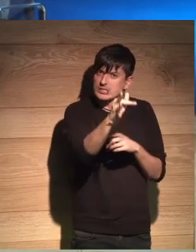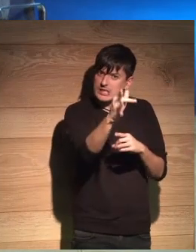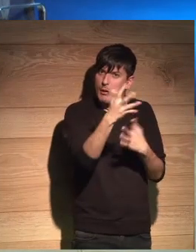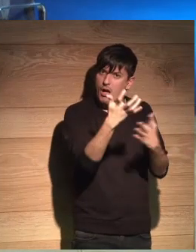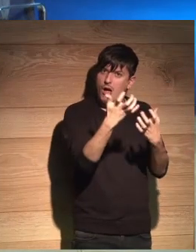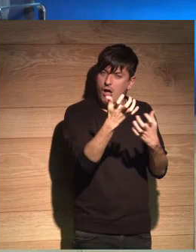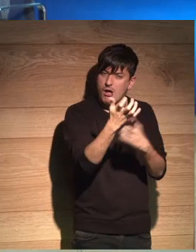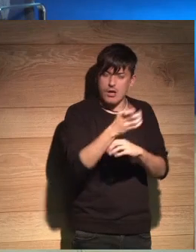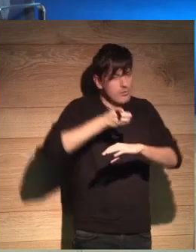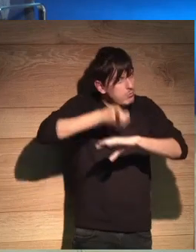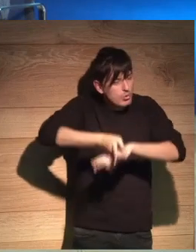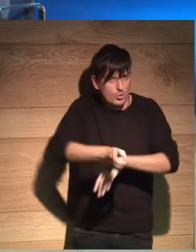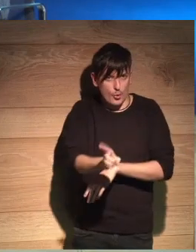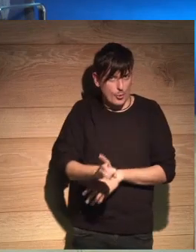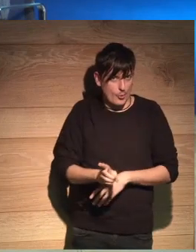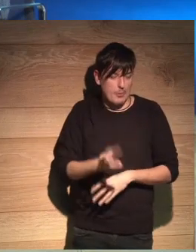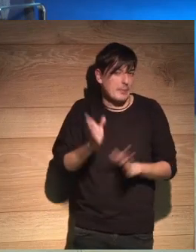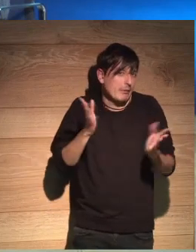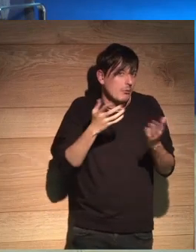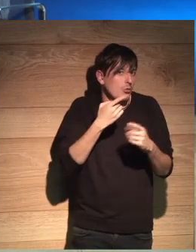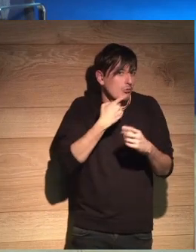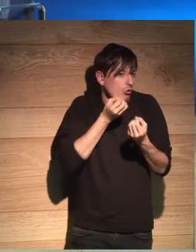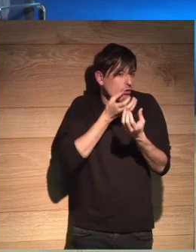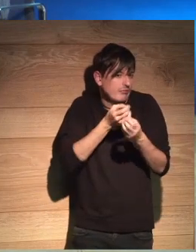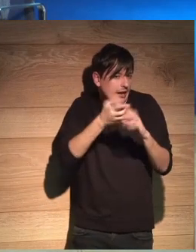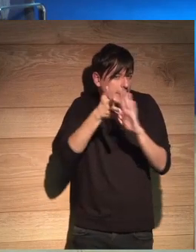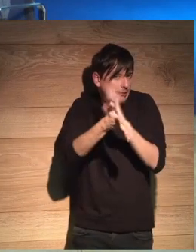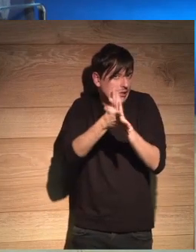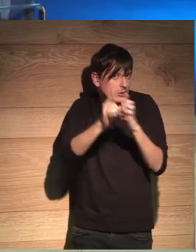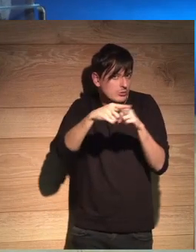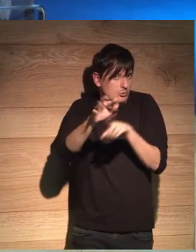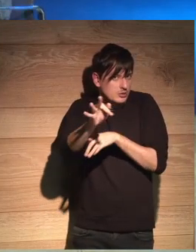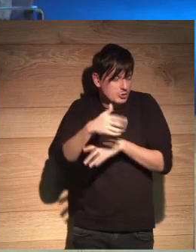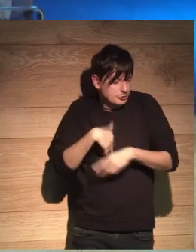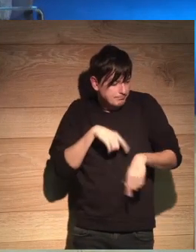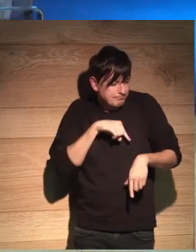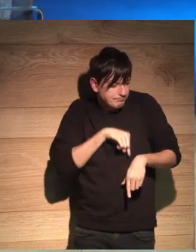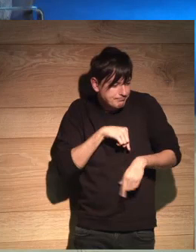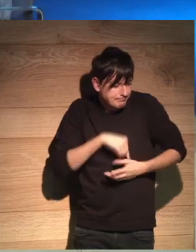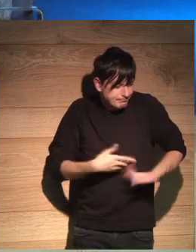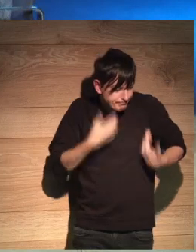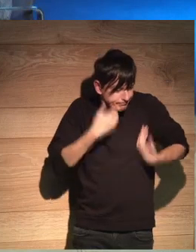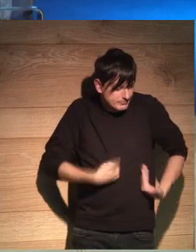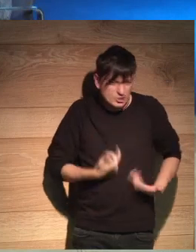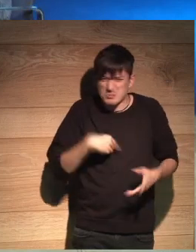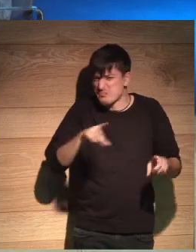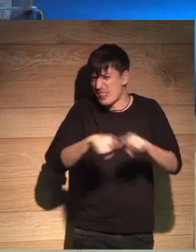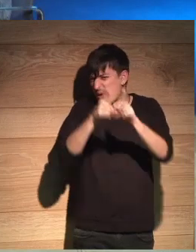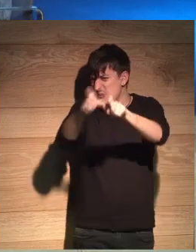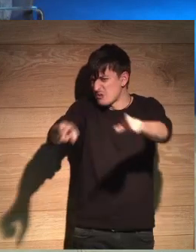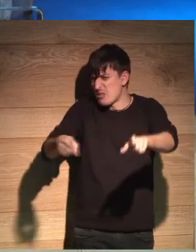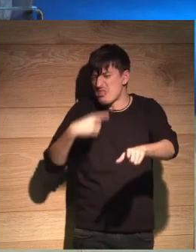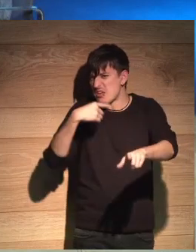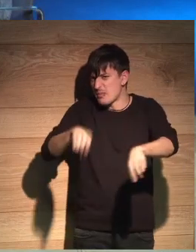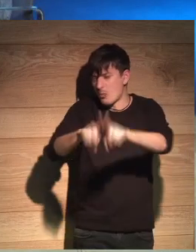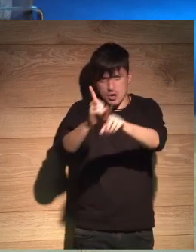que obligarlo en absoluto, y yo creo que se está viendo una evolución, Carlos, y cada vez yo la estoy sintiendo en mi carne. Yo no soy, a mí me da igual lo que digan, no, a mí no me